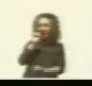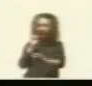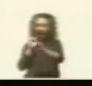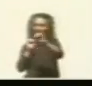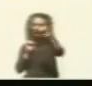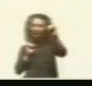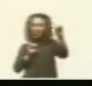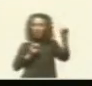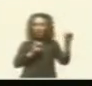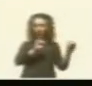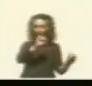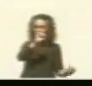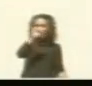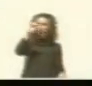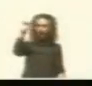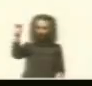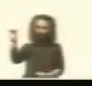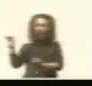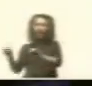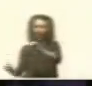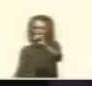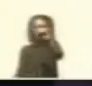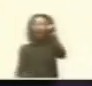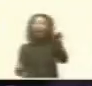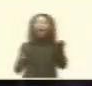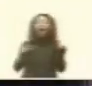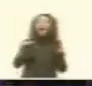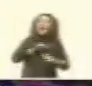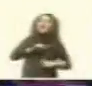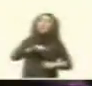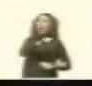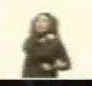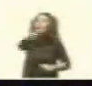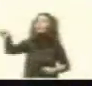¡Vamos esa afición en pie! ¡Espero que hayan disfrutado!